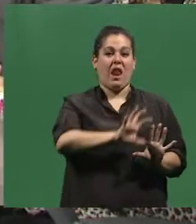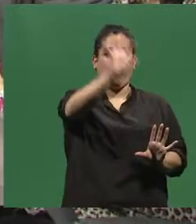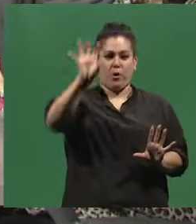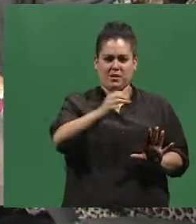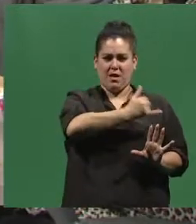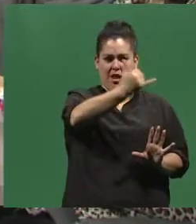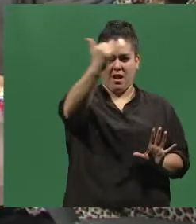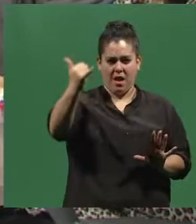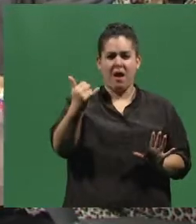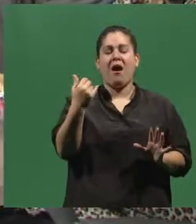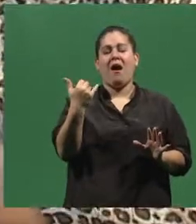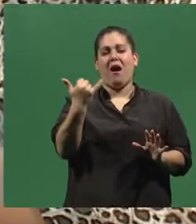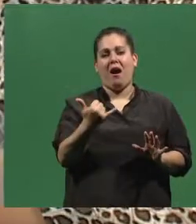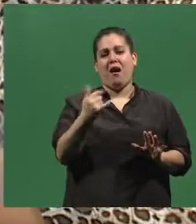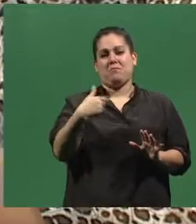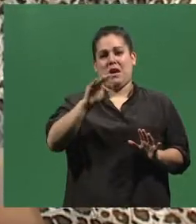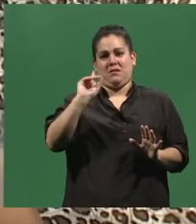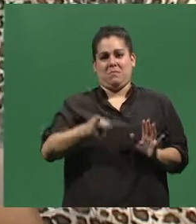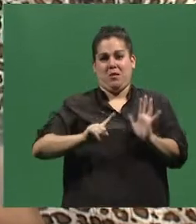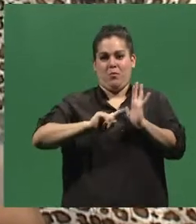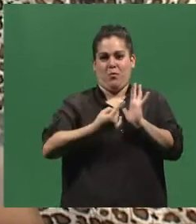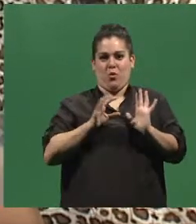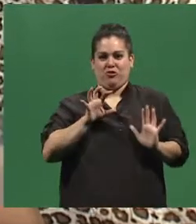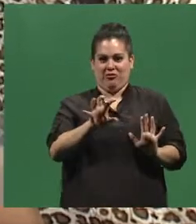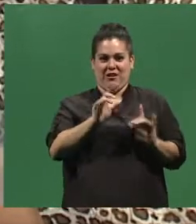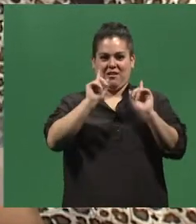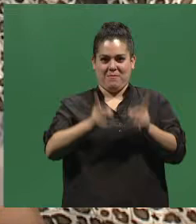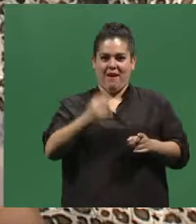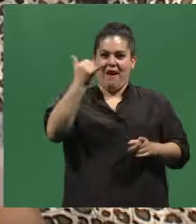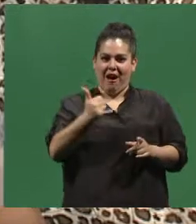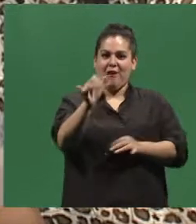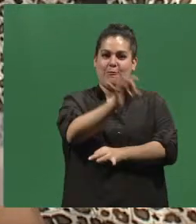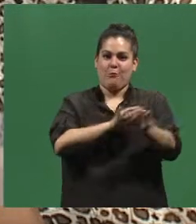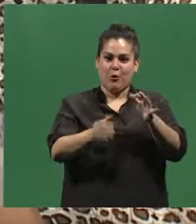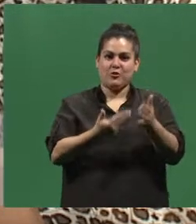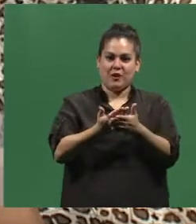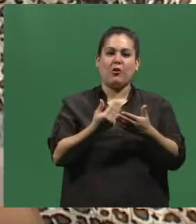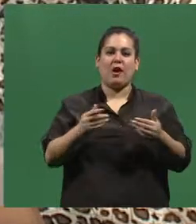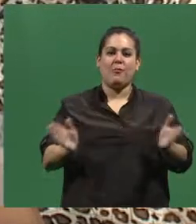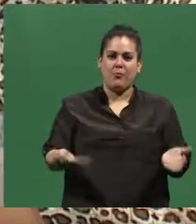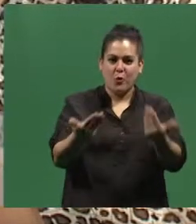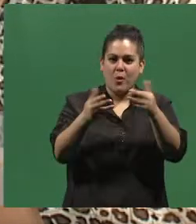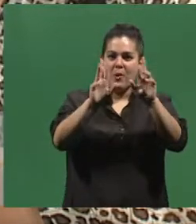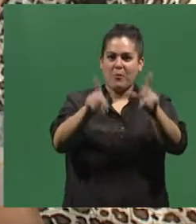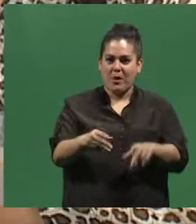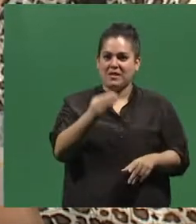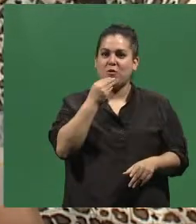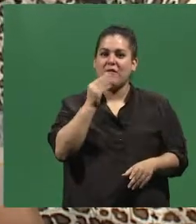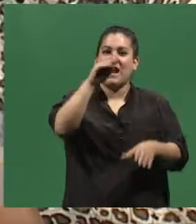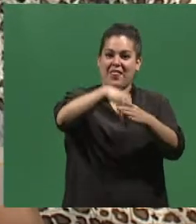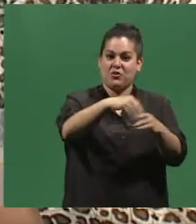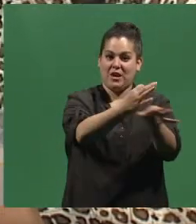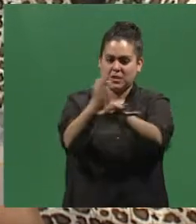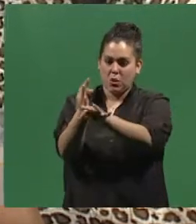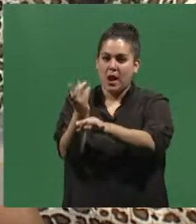Hay varias provincias y tanto la ciudad de Buenos Aires tiene proyectos que promuevan esta alimentación saludable en las